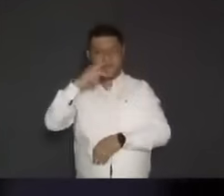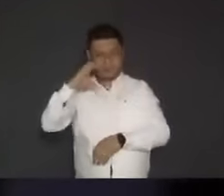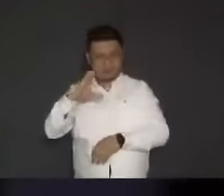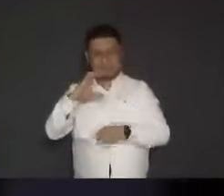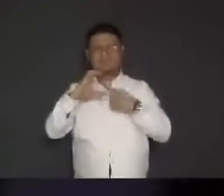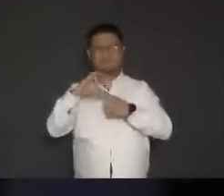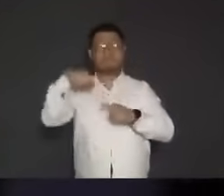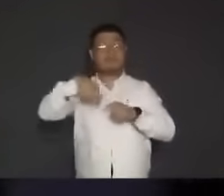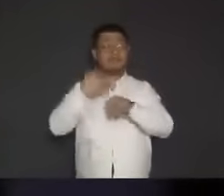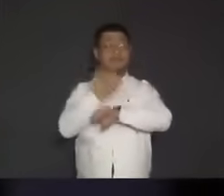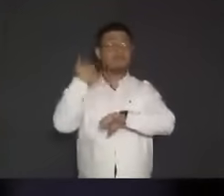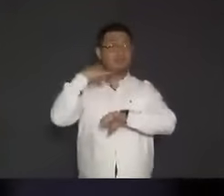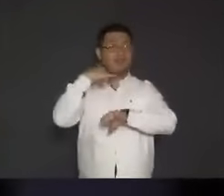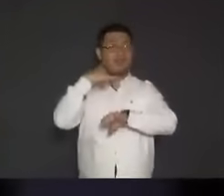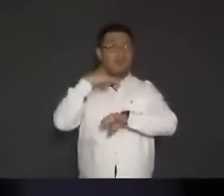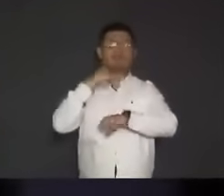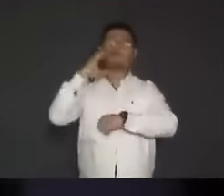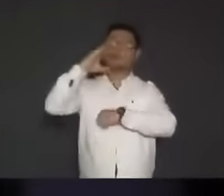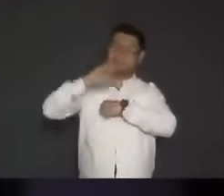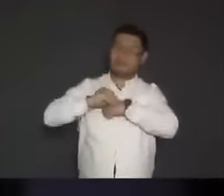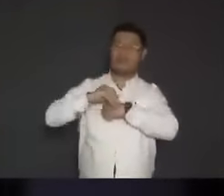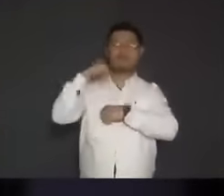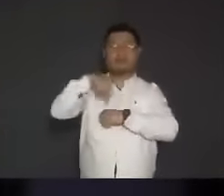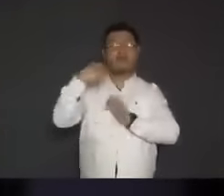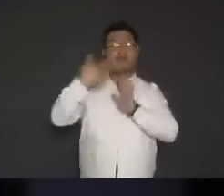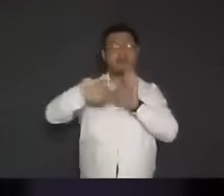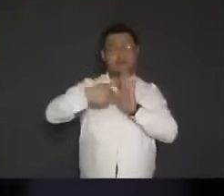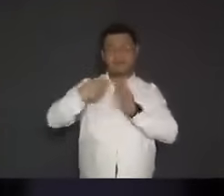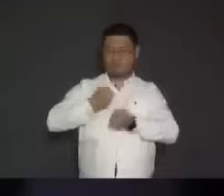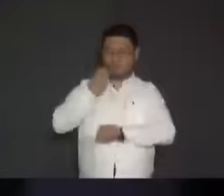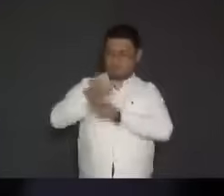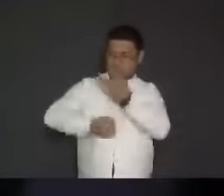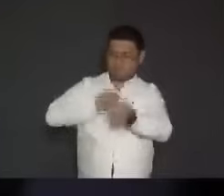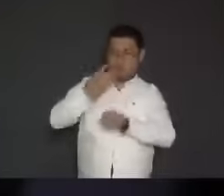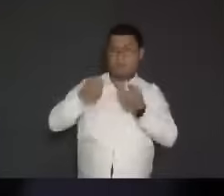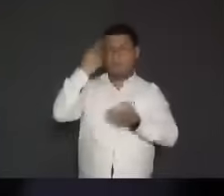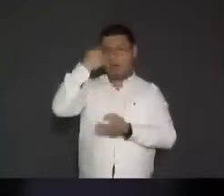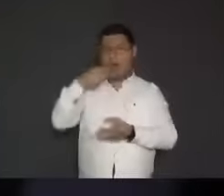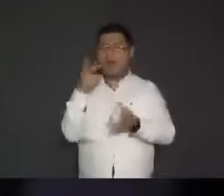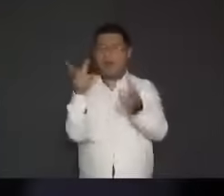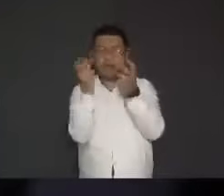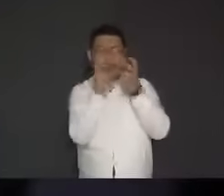de Yucatán por hacernos la herramienta fundamental para poder escuchar las